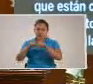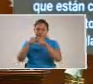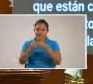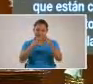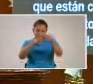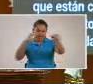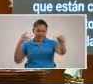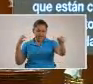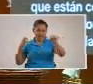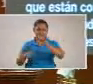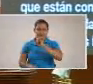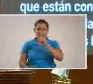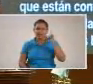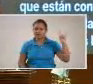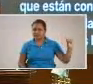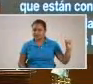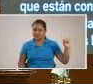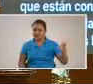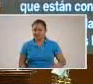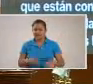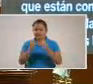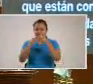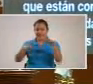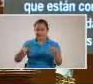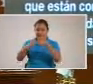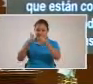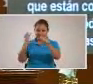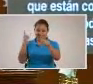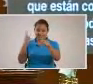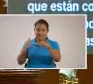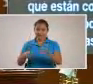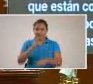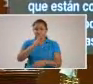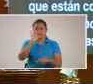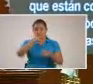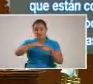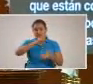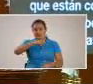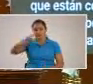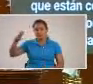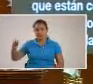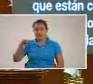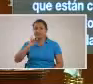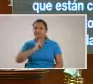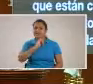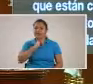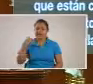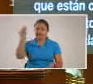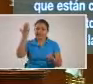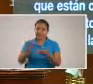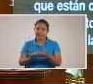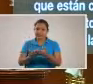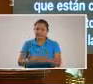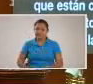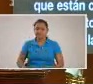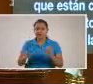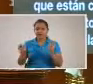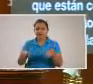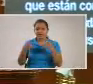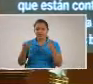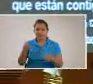izquierda, derribaré las saetas de tu mano, sobre los montes de Israel caerás. Entonces,